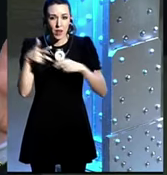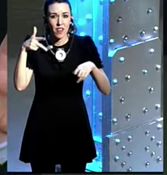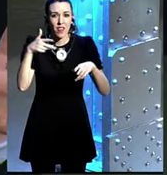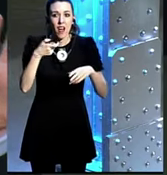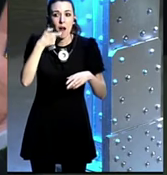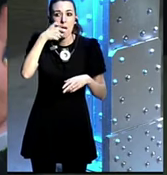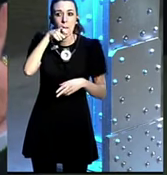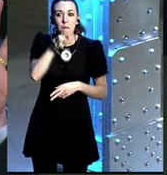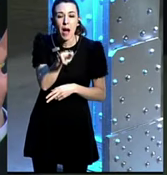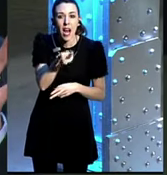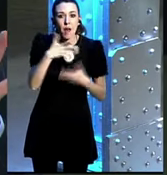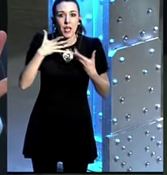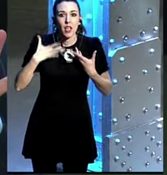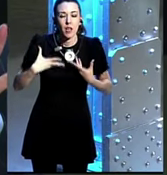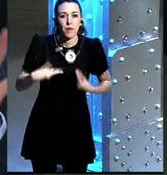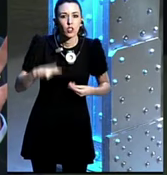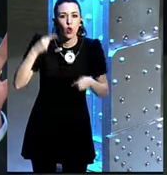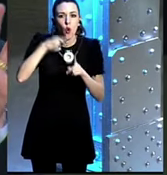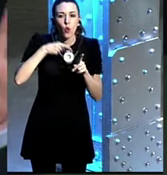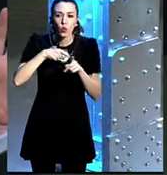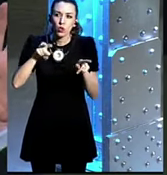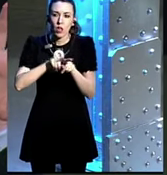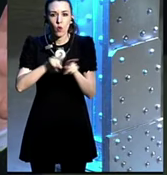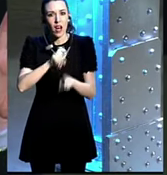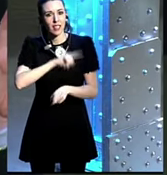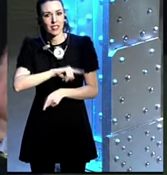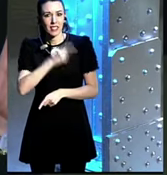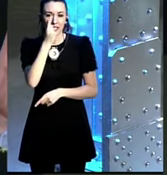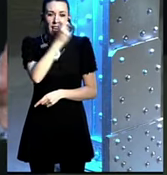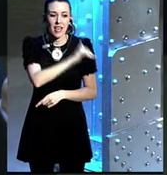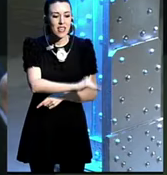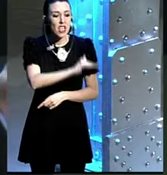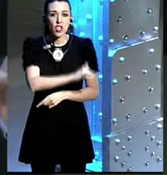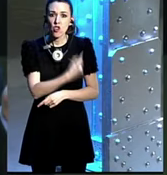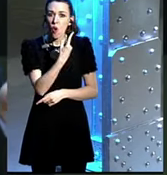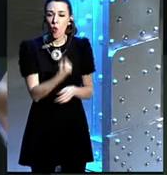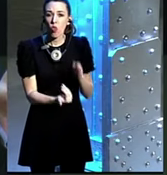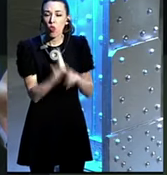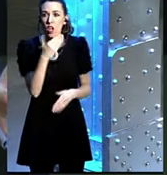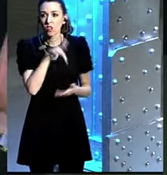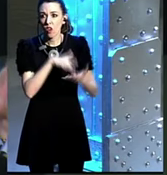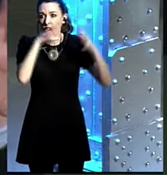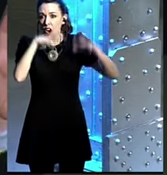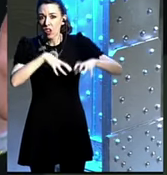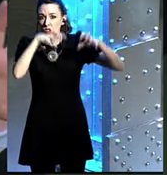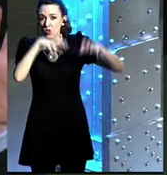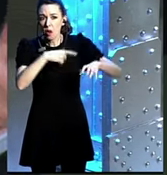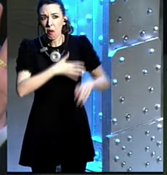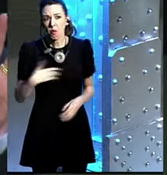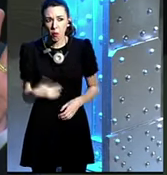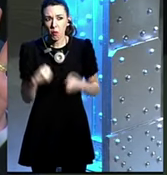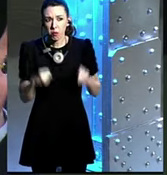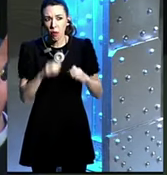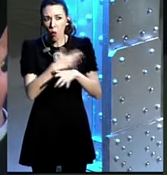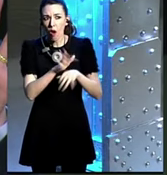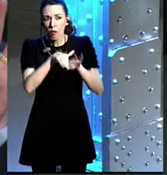que la palabra depresión se utiliza para describir cómo se siente un niño en un día en el que llueve y él quería estar